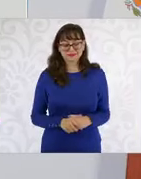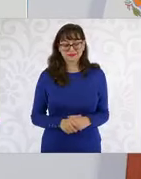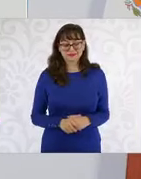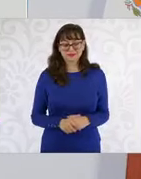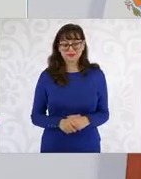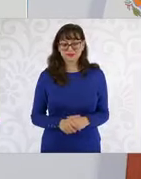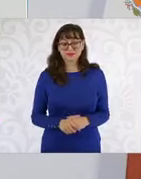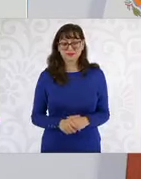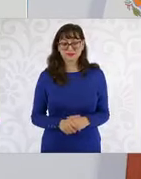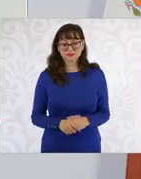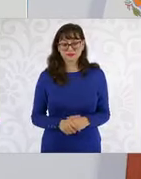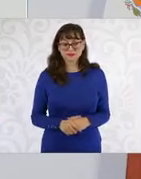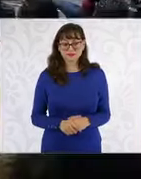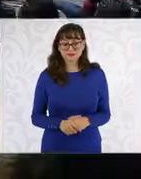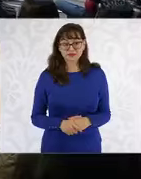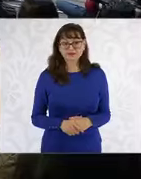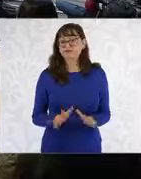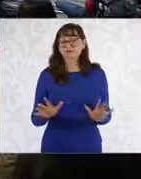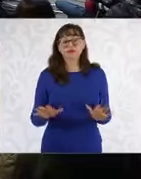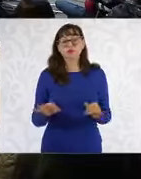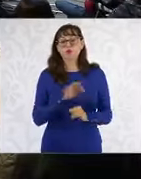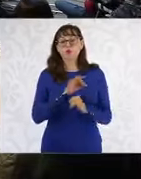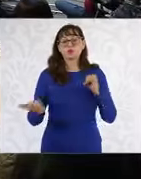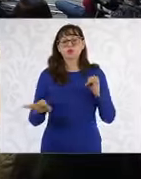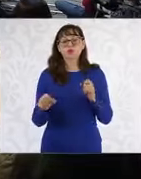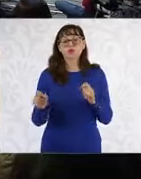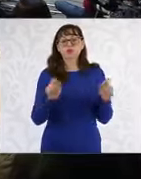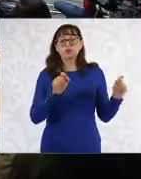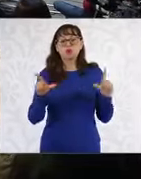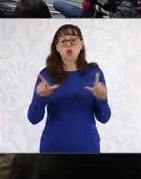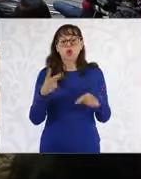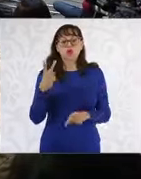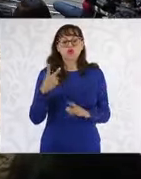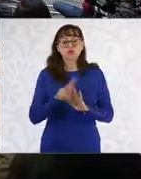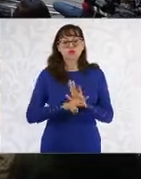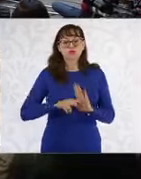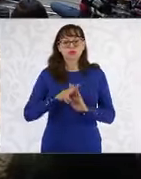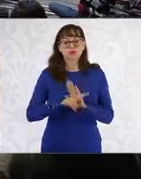Entonces, bueno, vamos a cerrar con dos videos